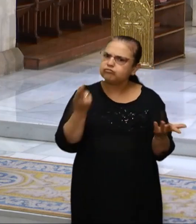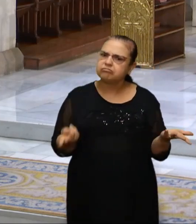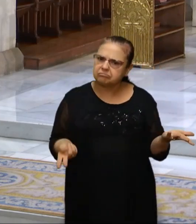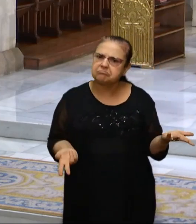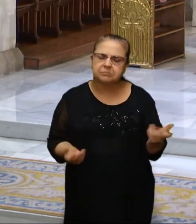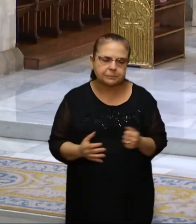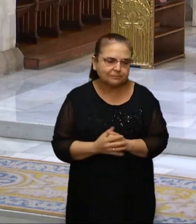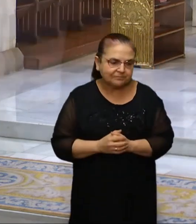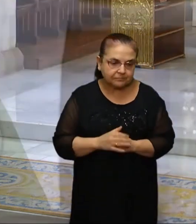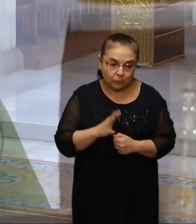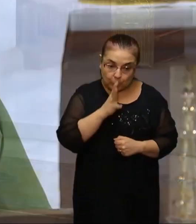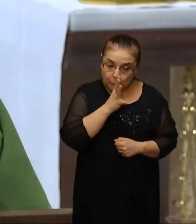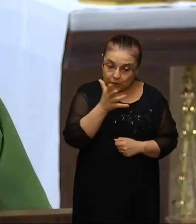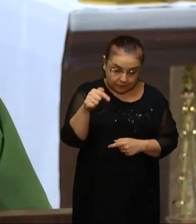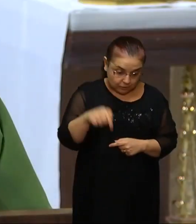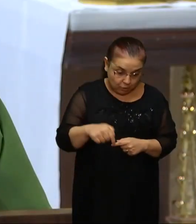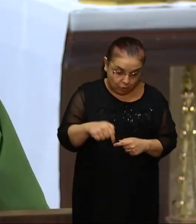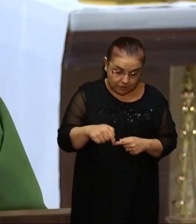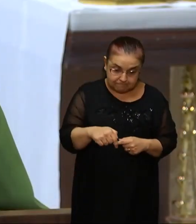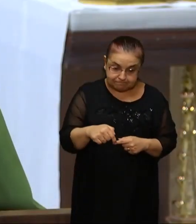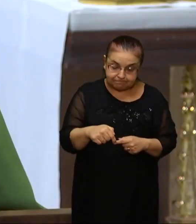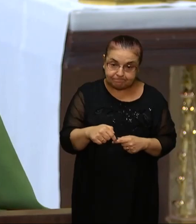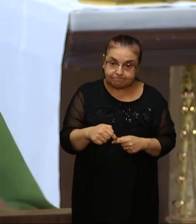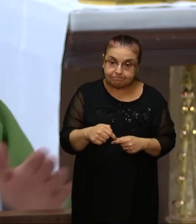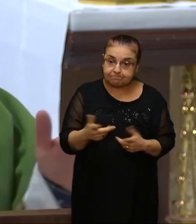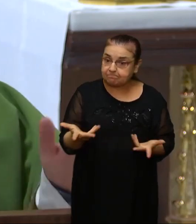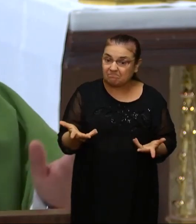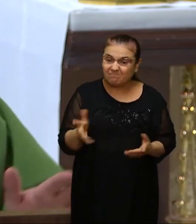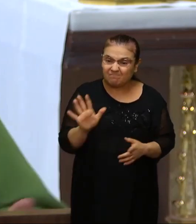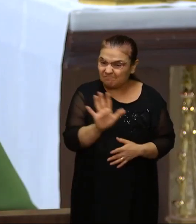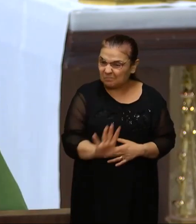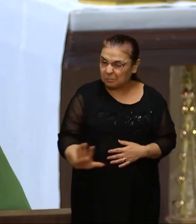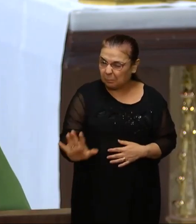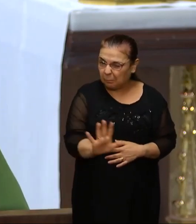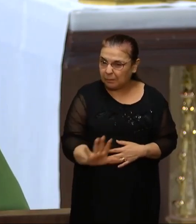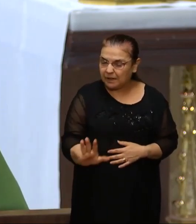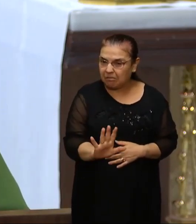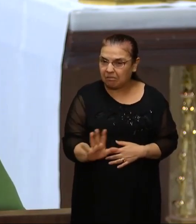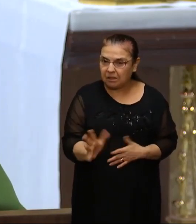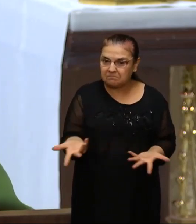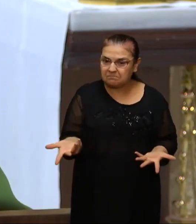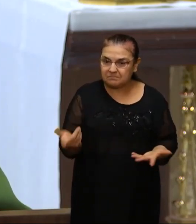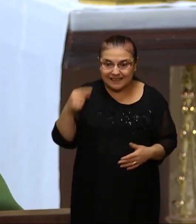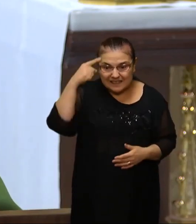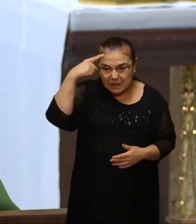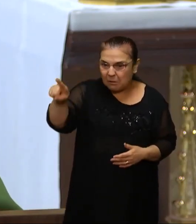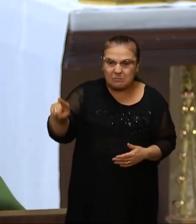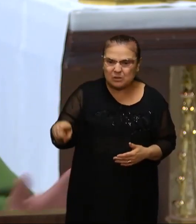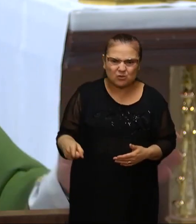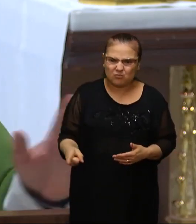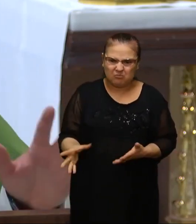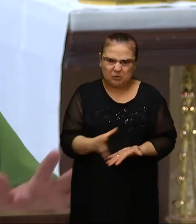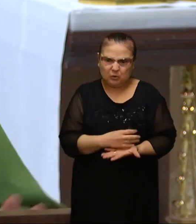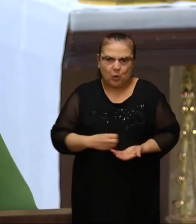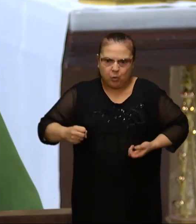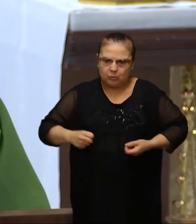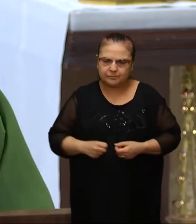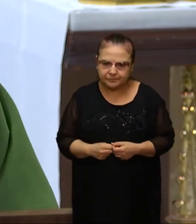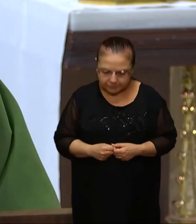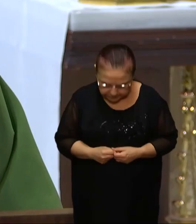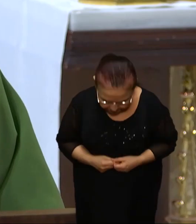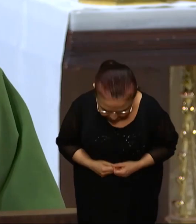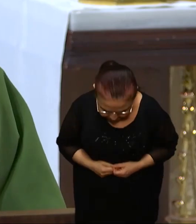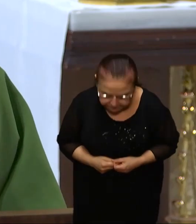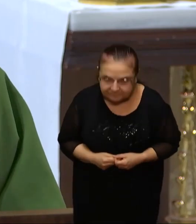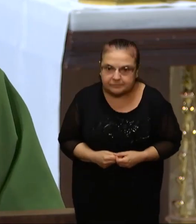hoy en día parece que sabemos de todas las cosas no que decir tiene